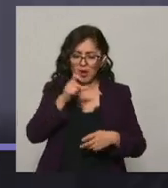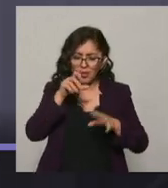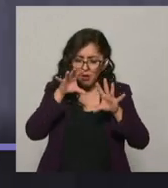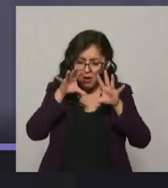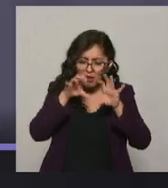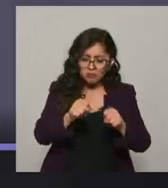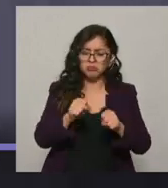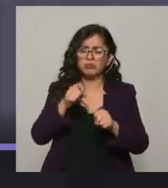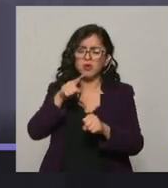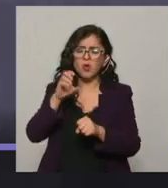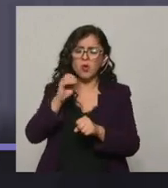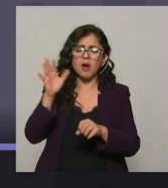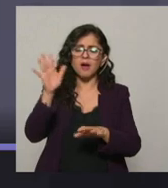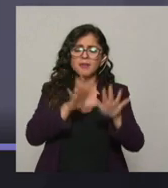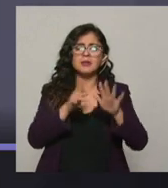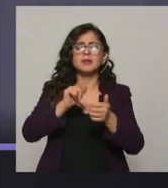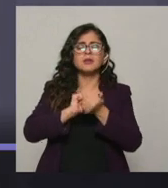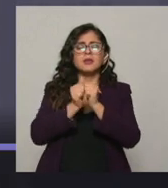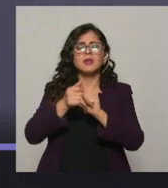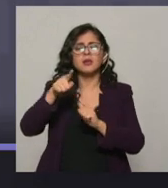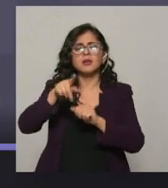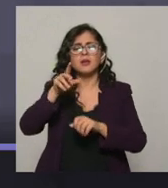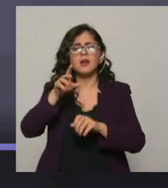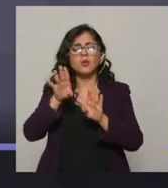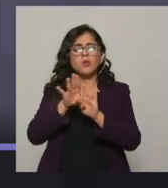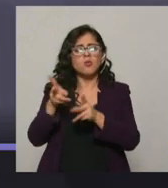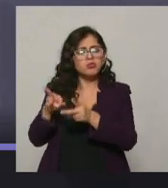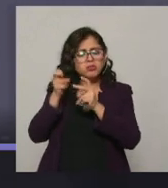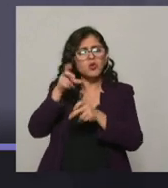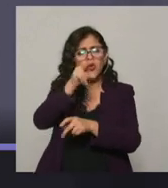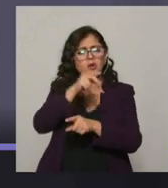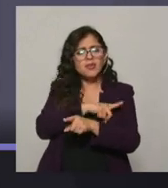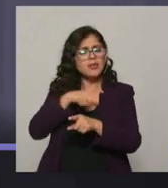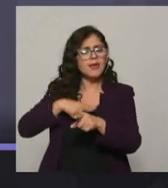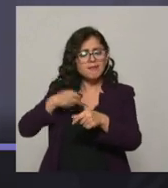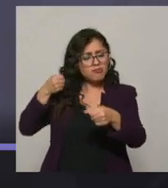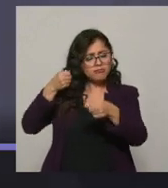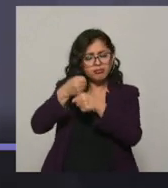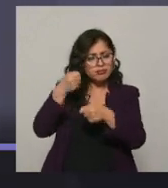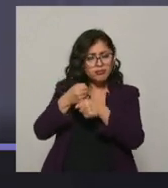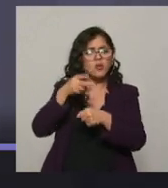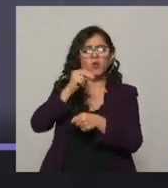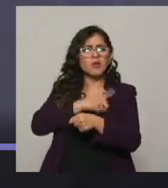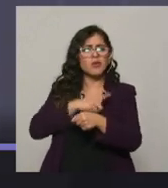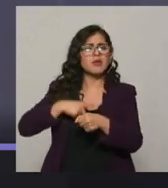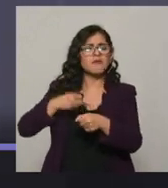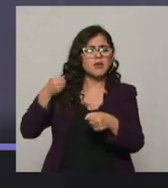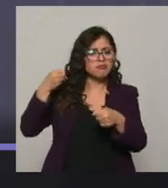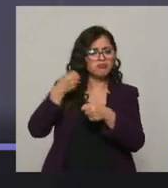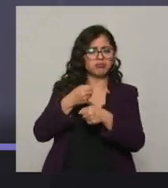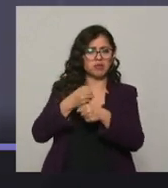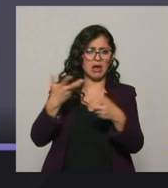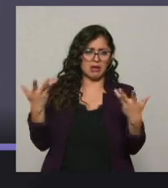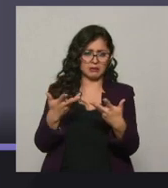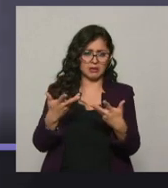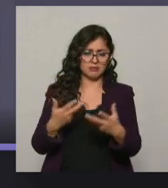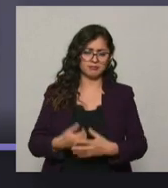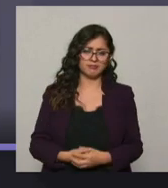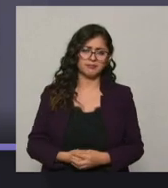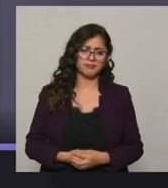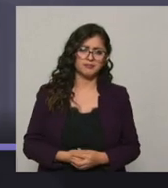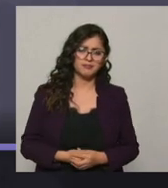o acusadas de algún delito, no golpear. Entonces la recomendación es no golpearlos. La recomendación es no